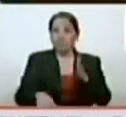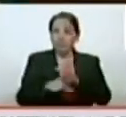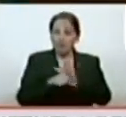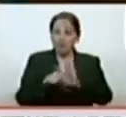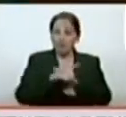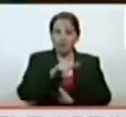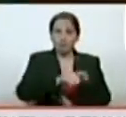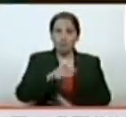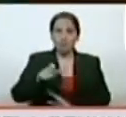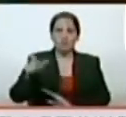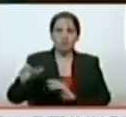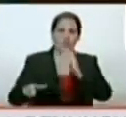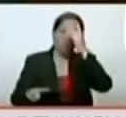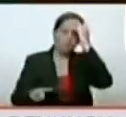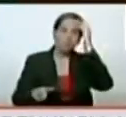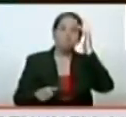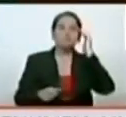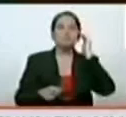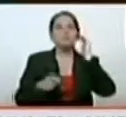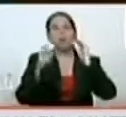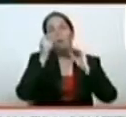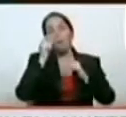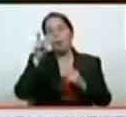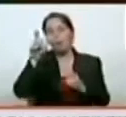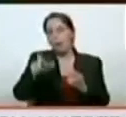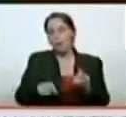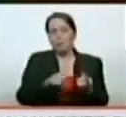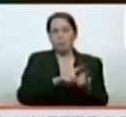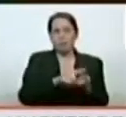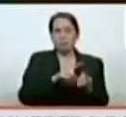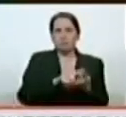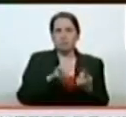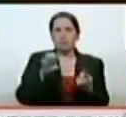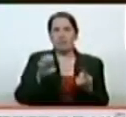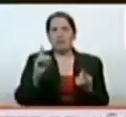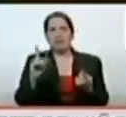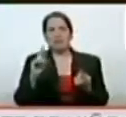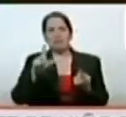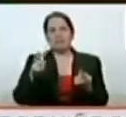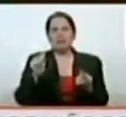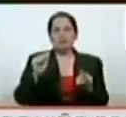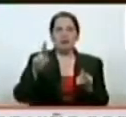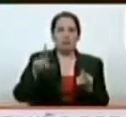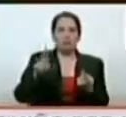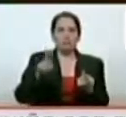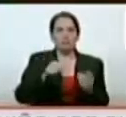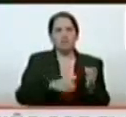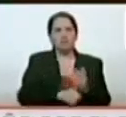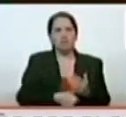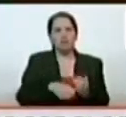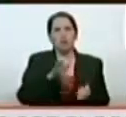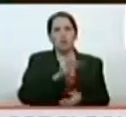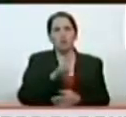ciudadanos Edgar José Zambrano Ramírez, cédula de entidad